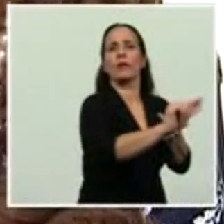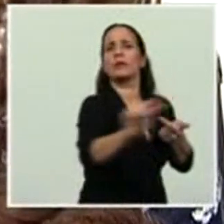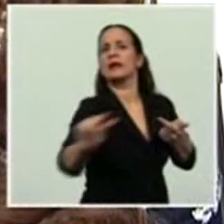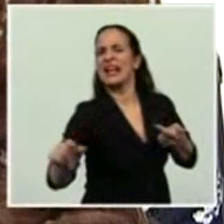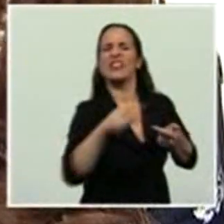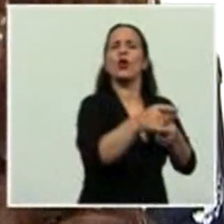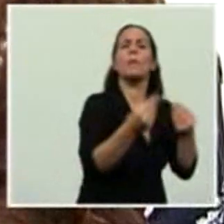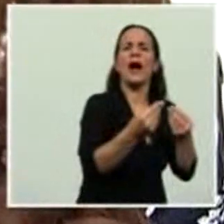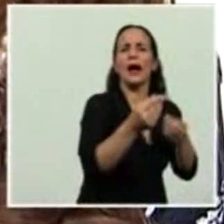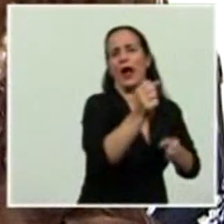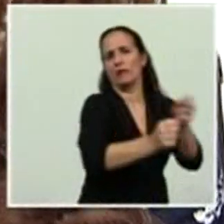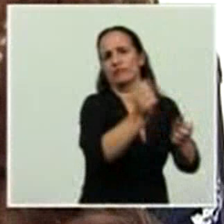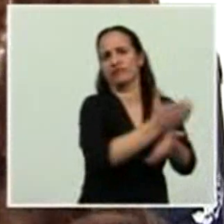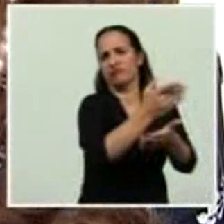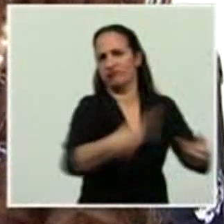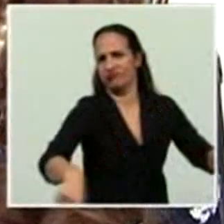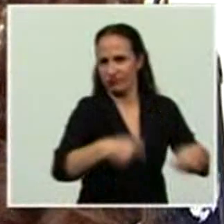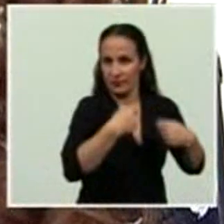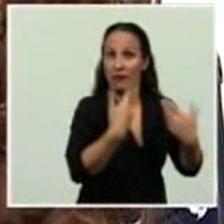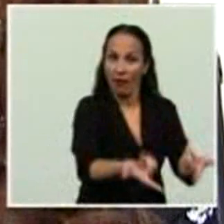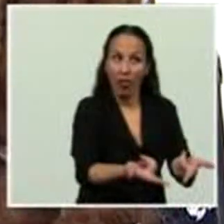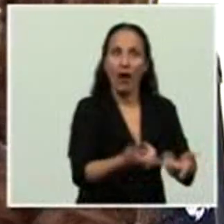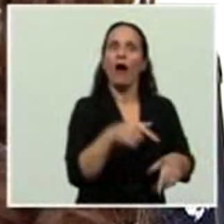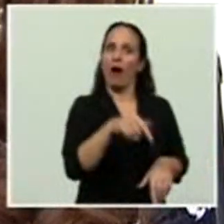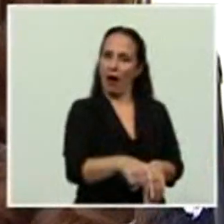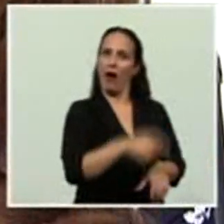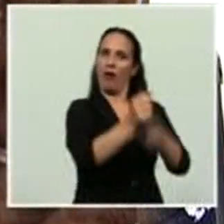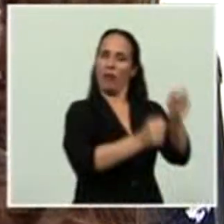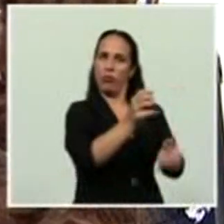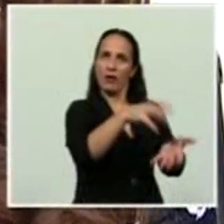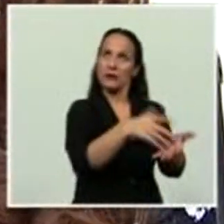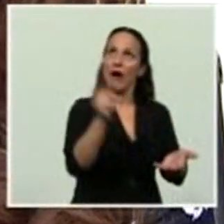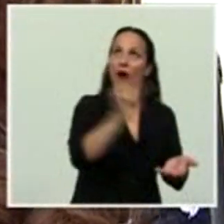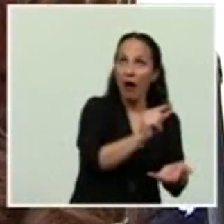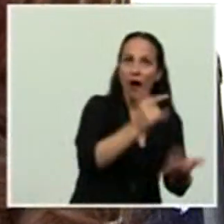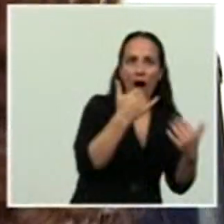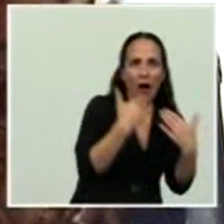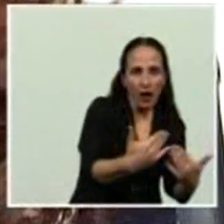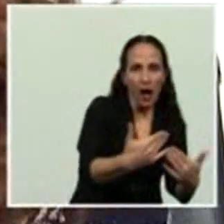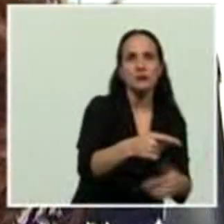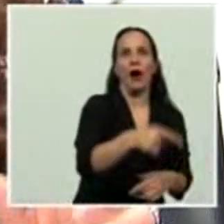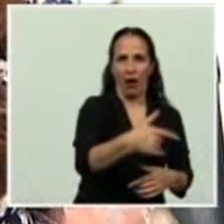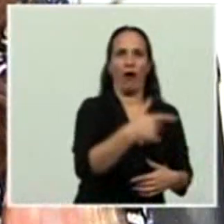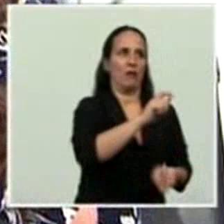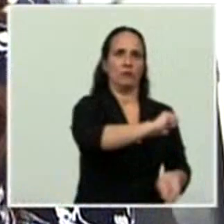en emprendimientos productivos esto permitió que esta gente que esta familia se